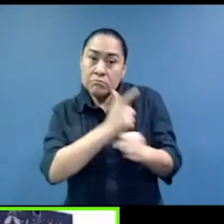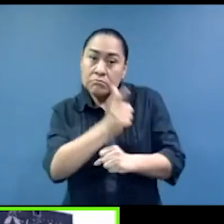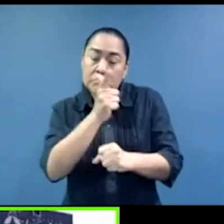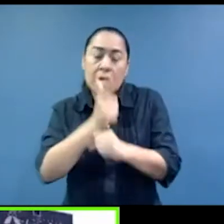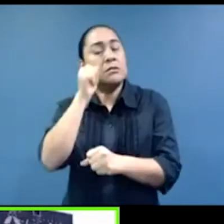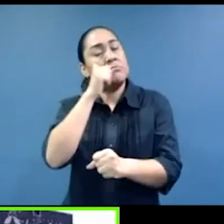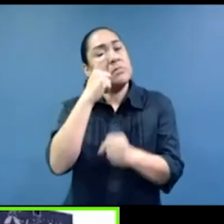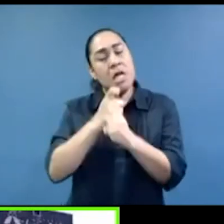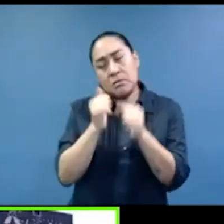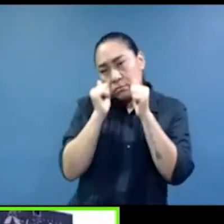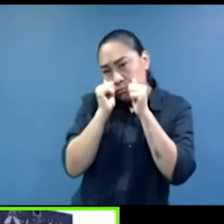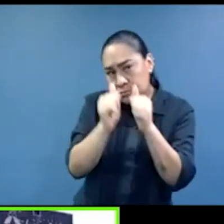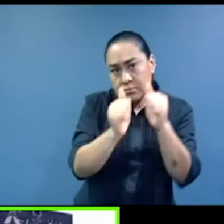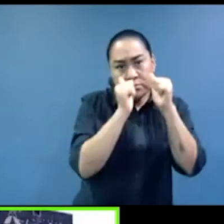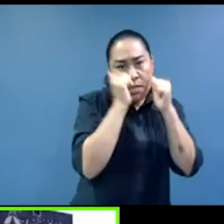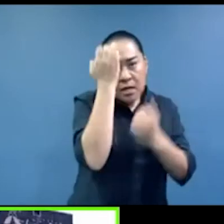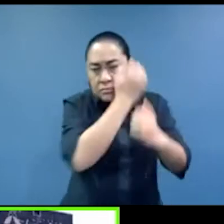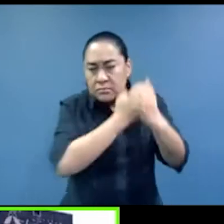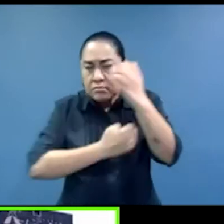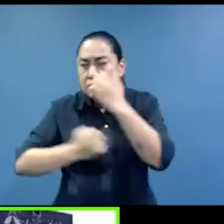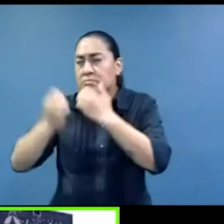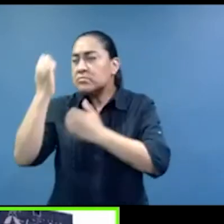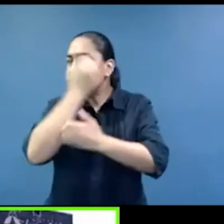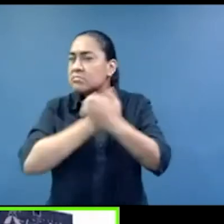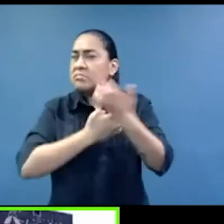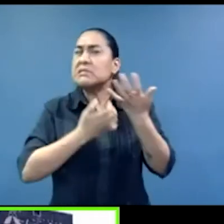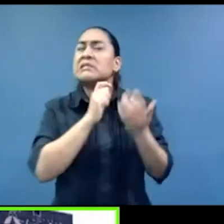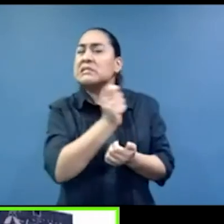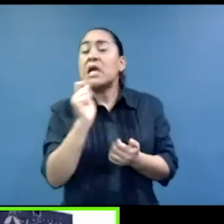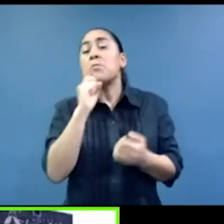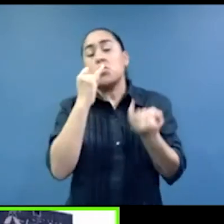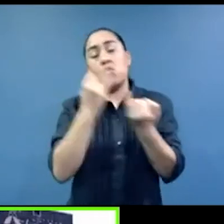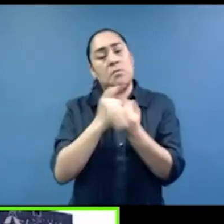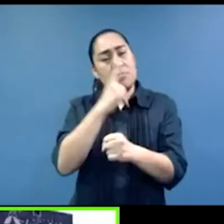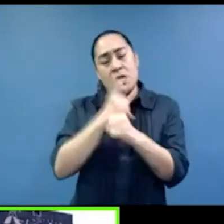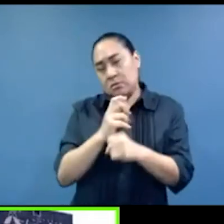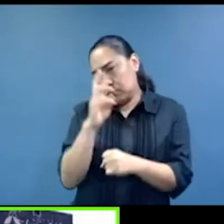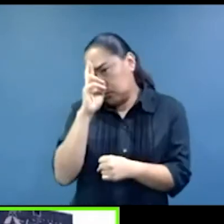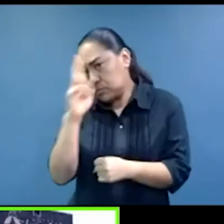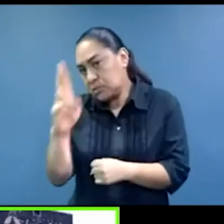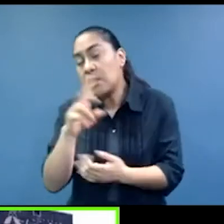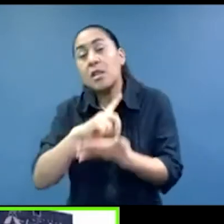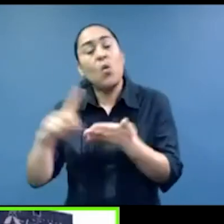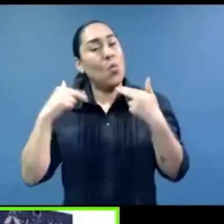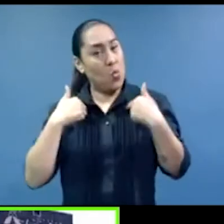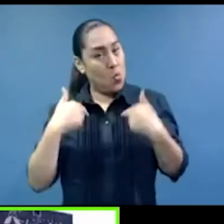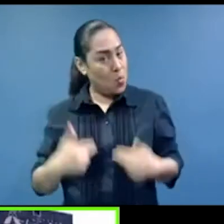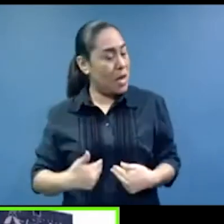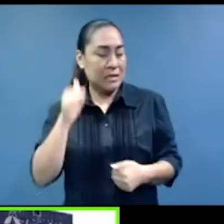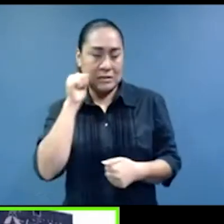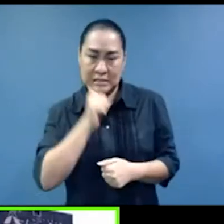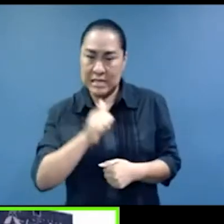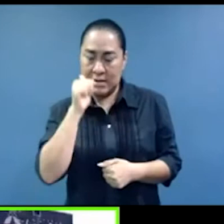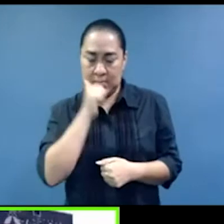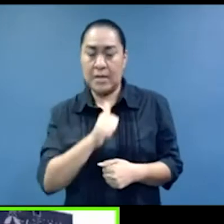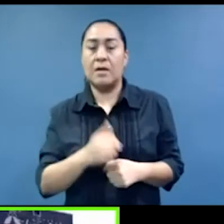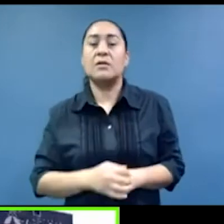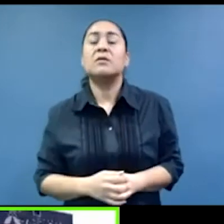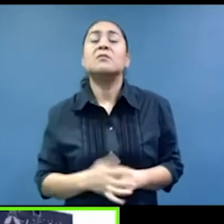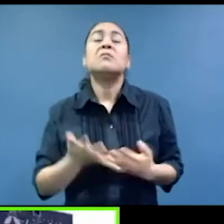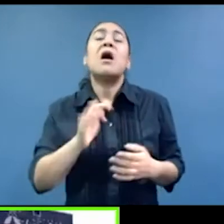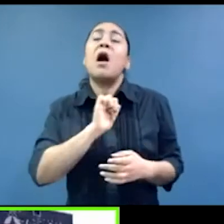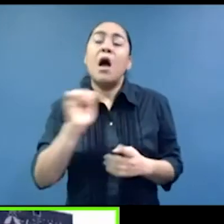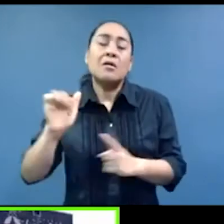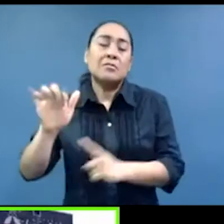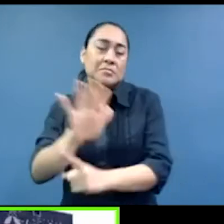a analizar que no se violenten o que se respeten precisamente derechos humanos y los aspectos de salud